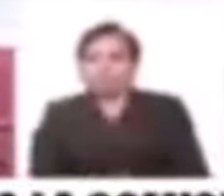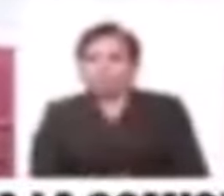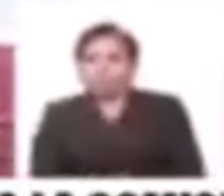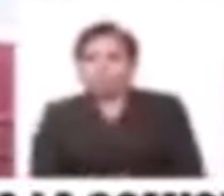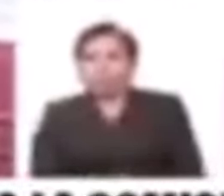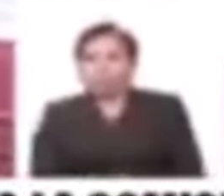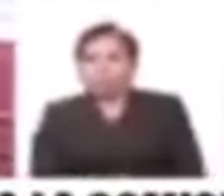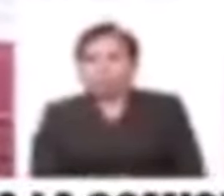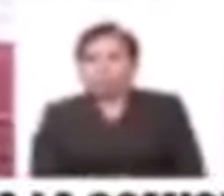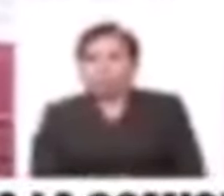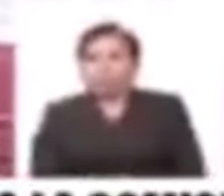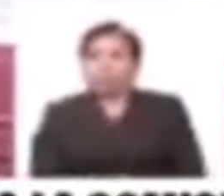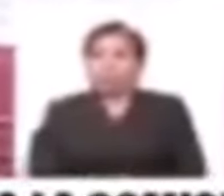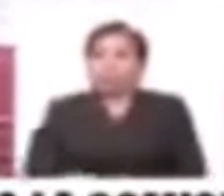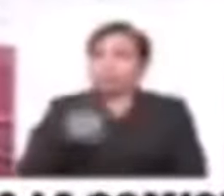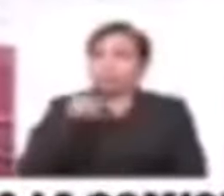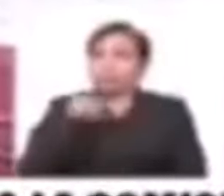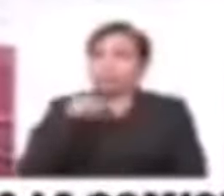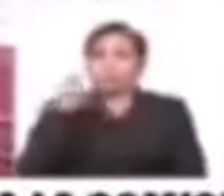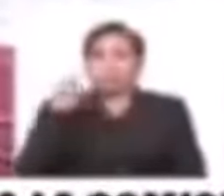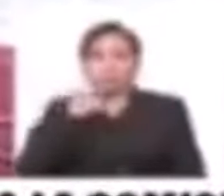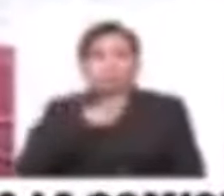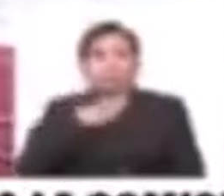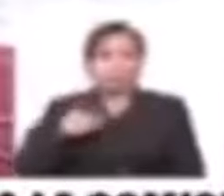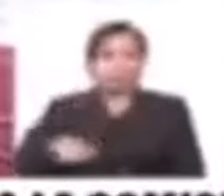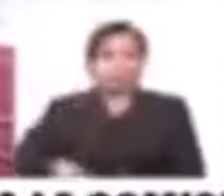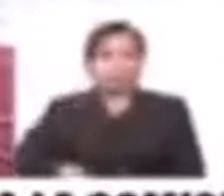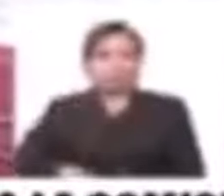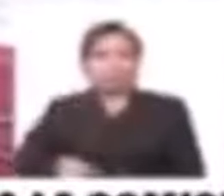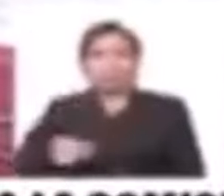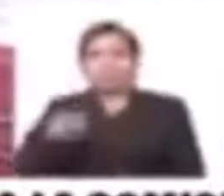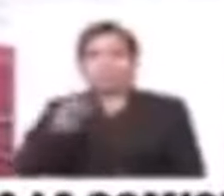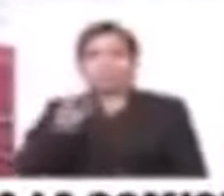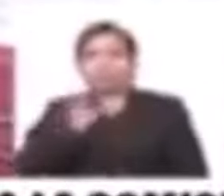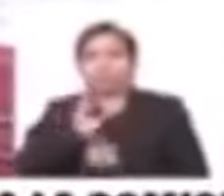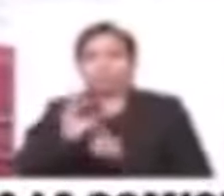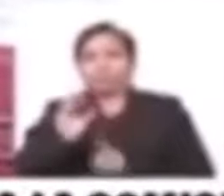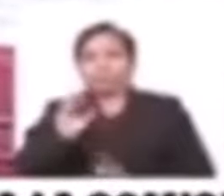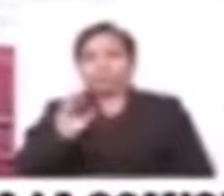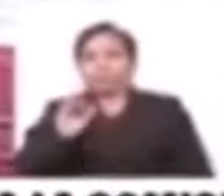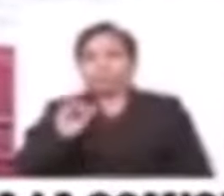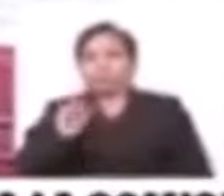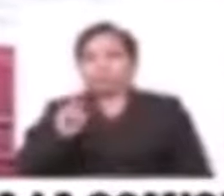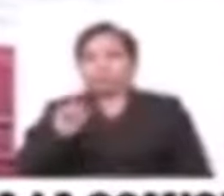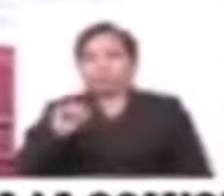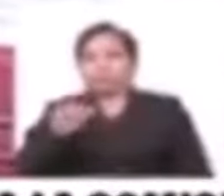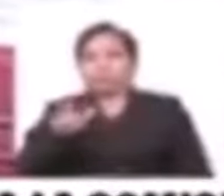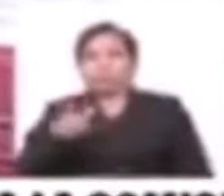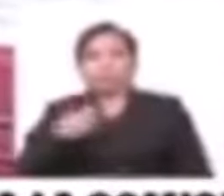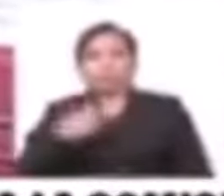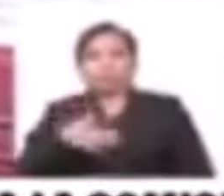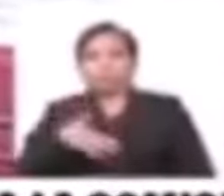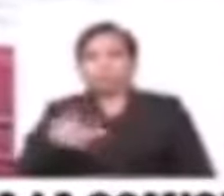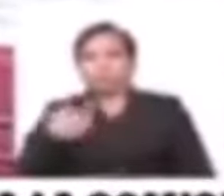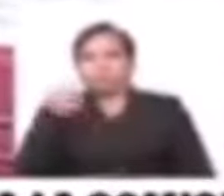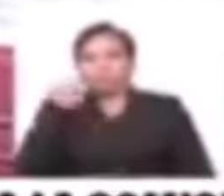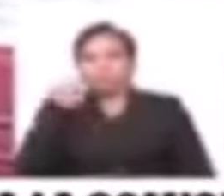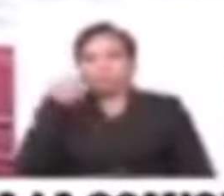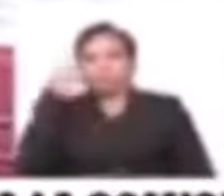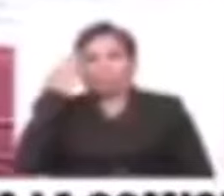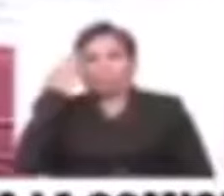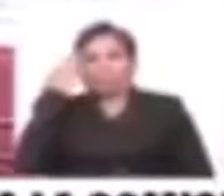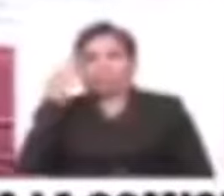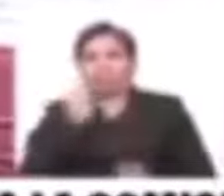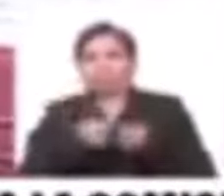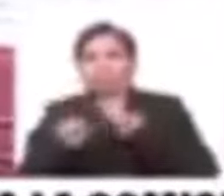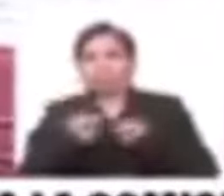exitosa. Ministro, si usted fuera un ministro de procedencia civil, yo podría decir de que no se conoce el